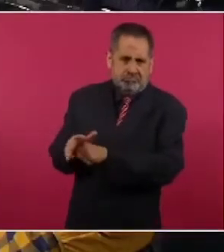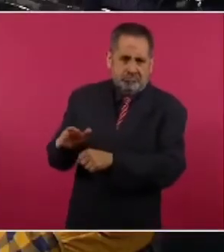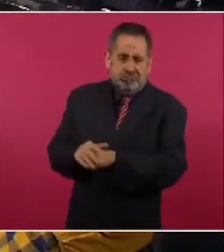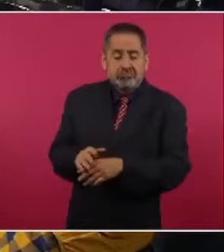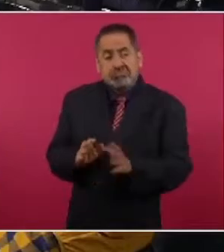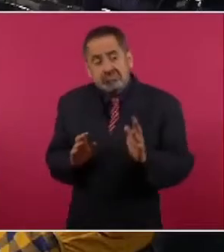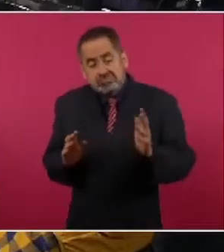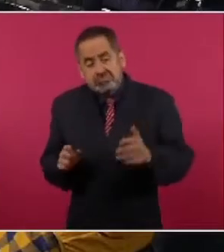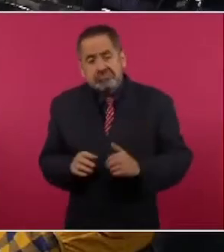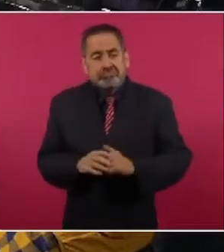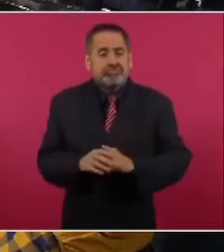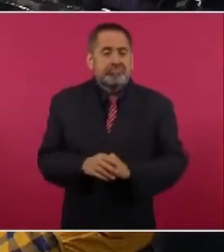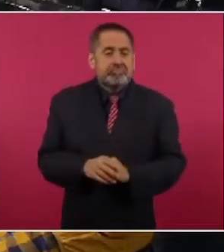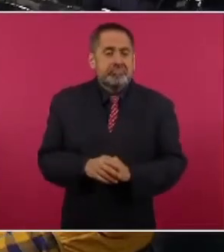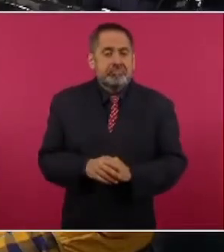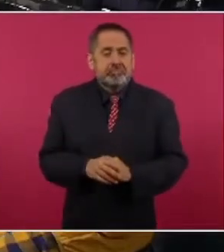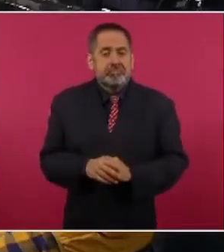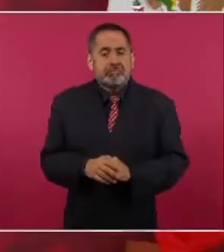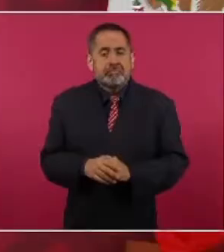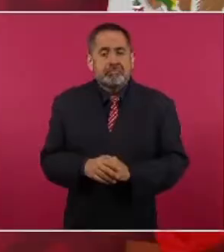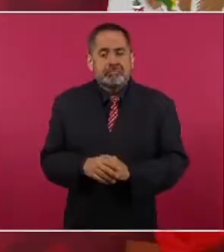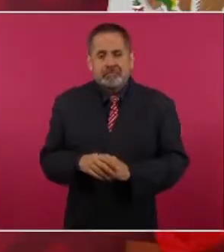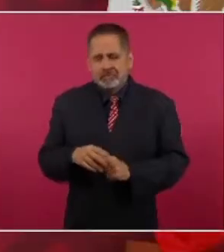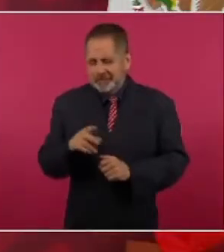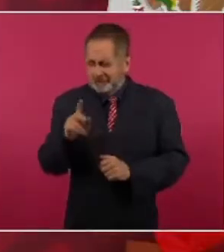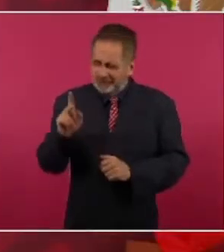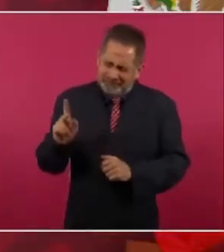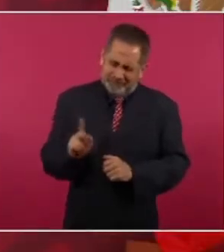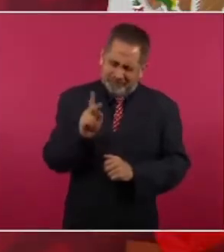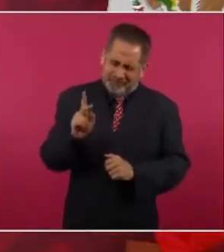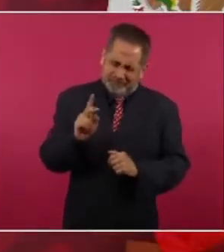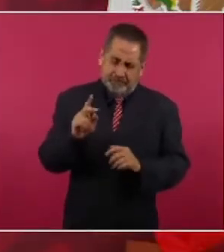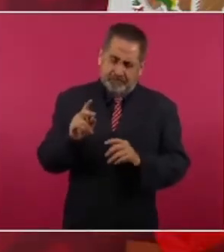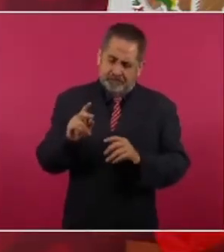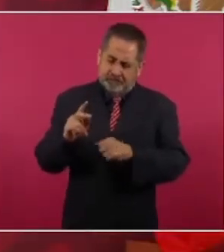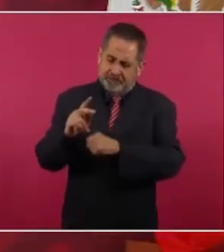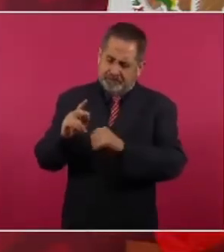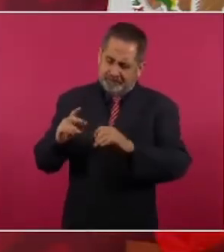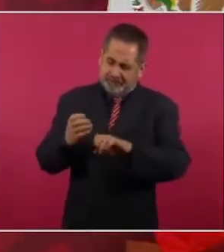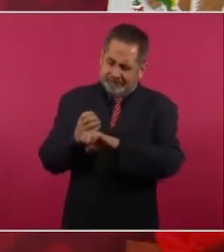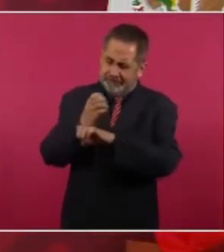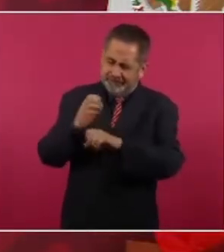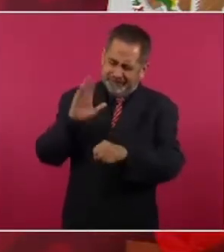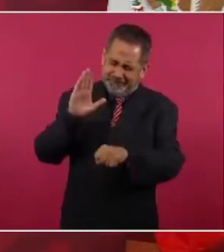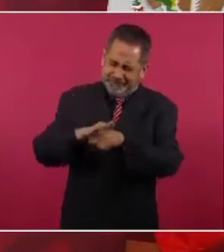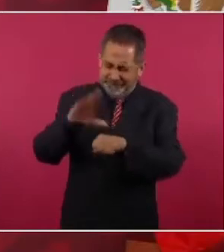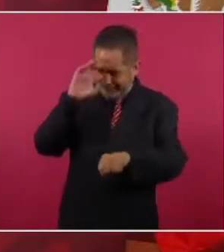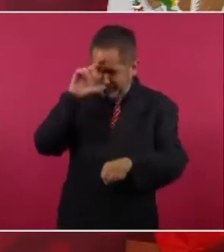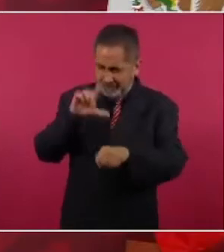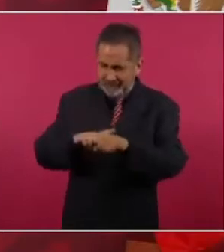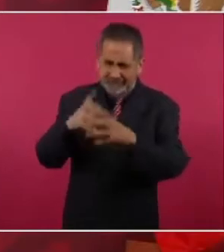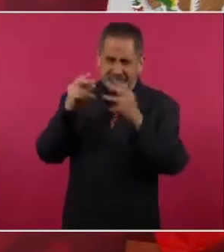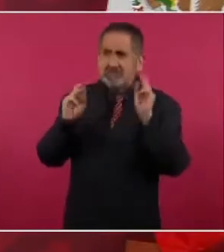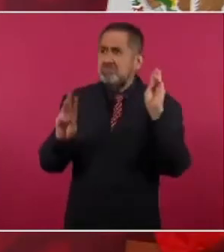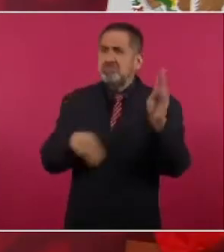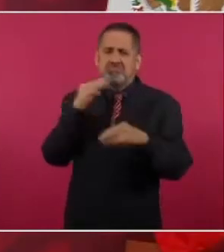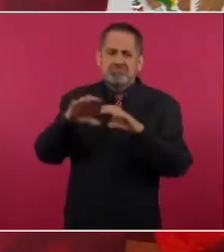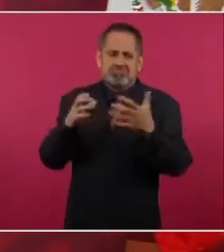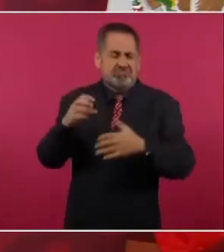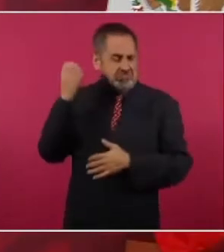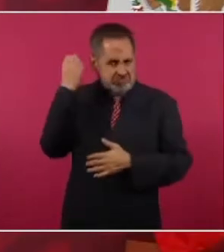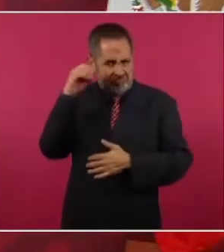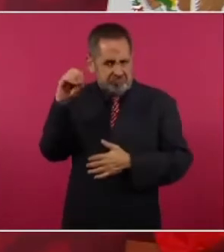Uno de los pueblos con más cultura en el mundo es el pueblo de Oaxaca.